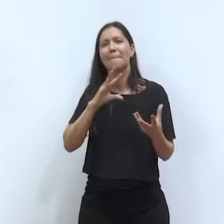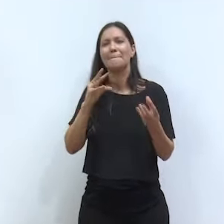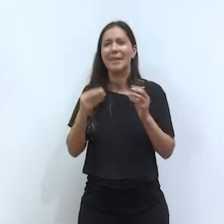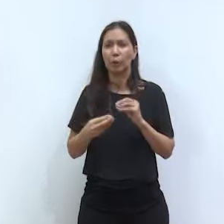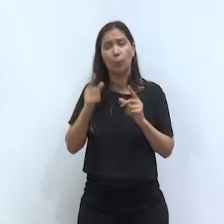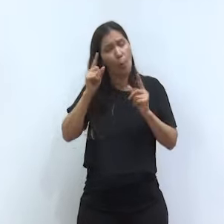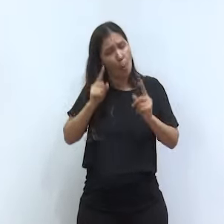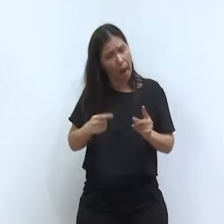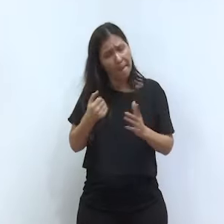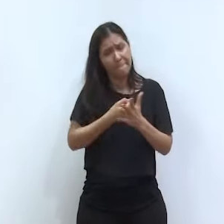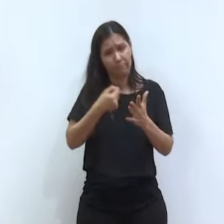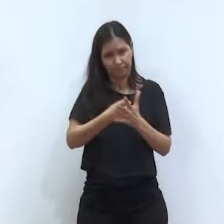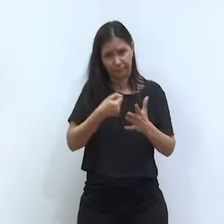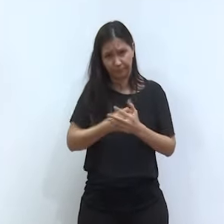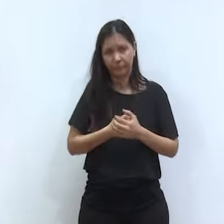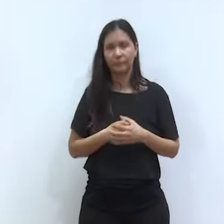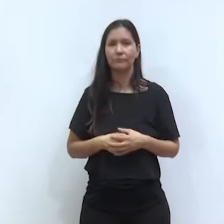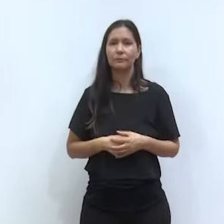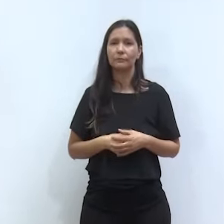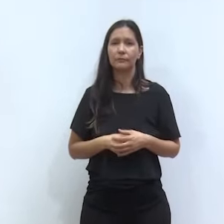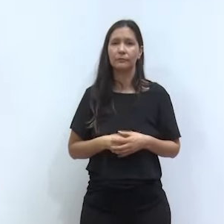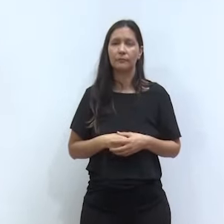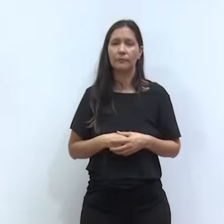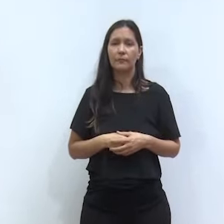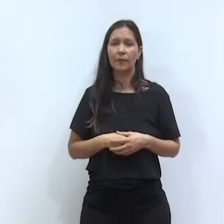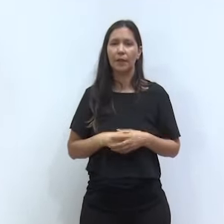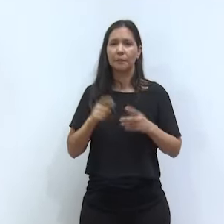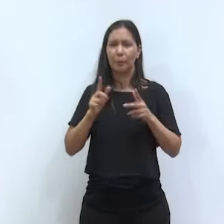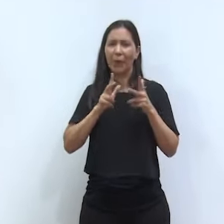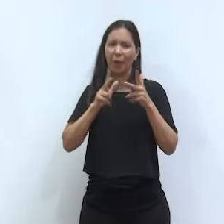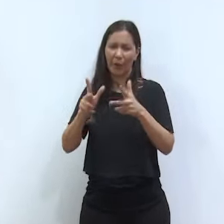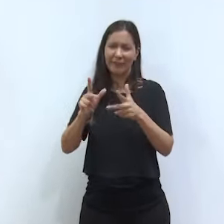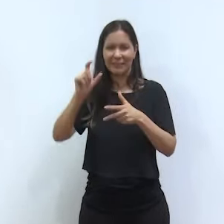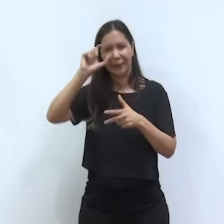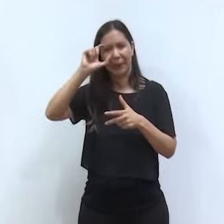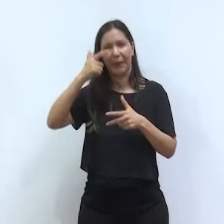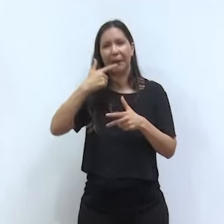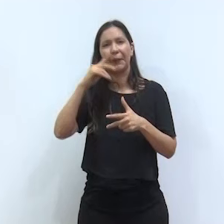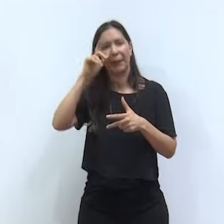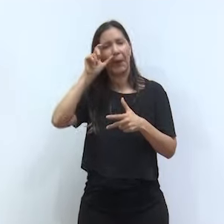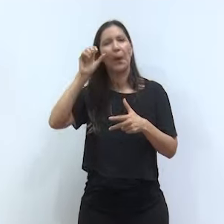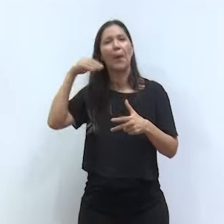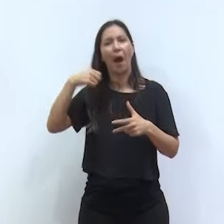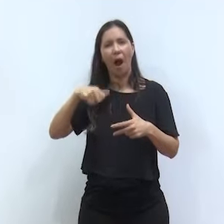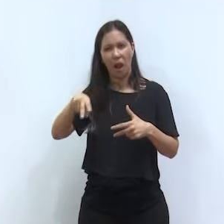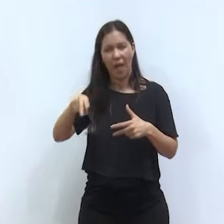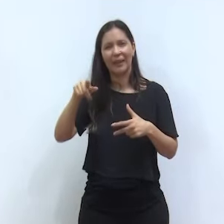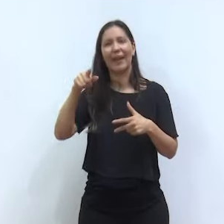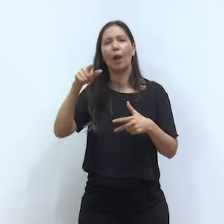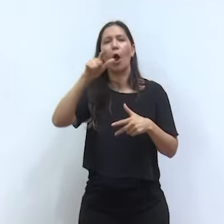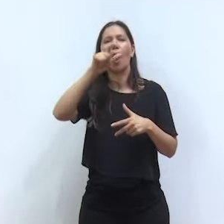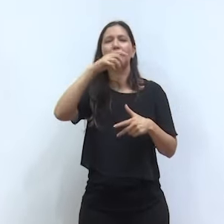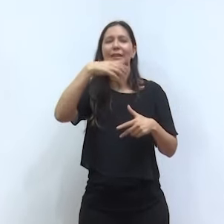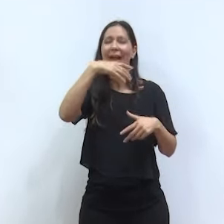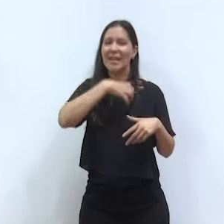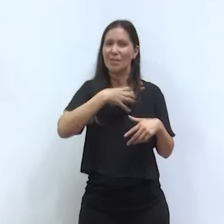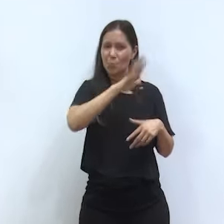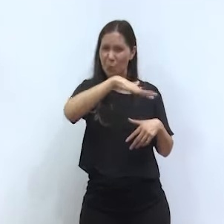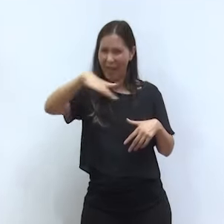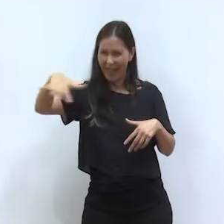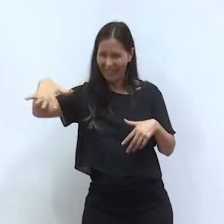intentamos y en relación a lo que planteaba Esteban del trabajo con con los y las estudiantes de hecho uno de los